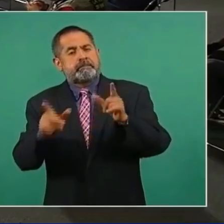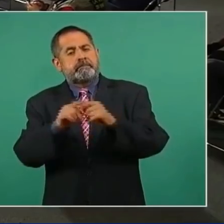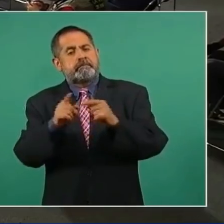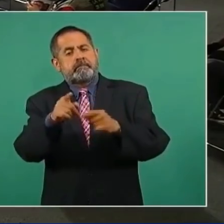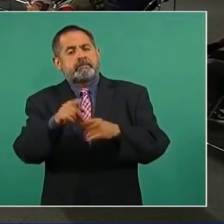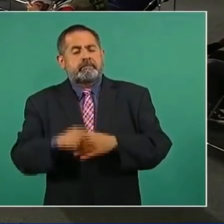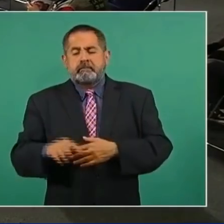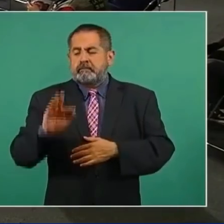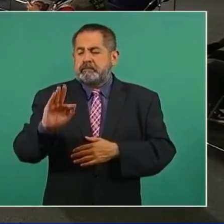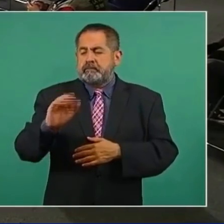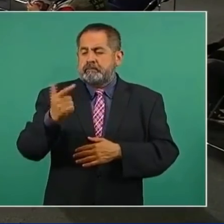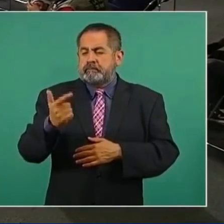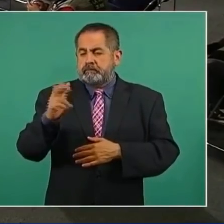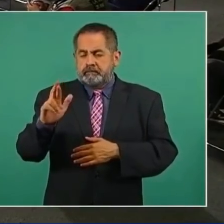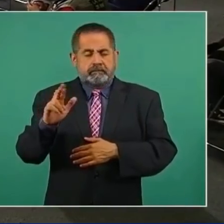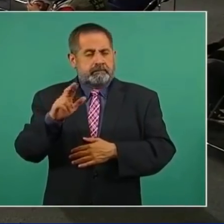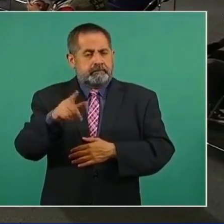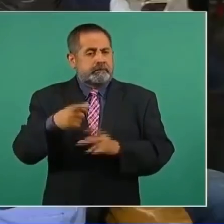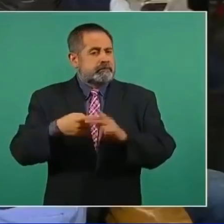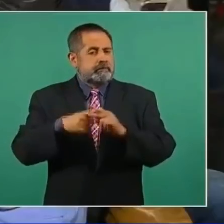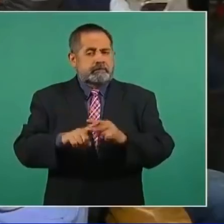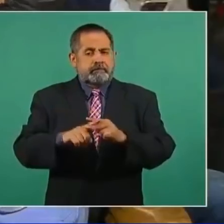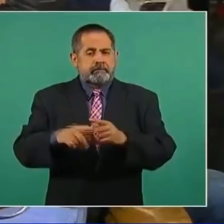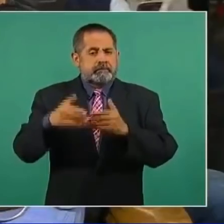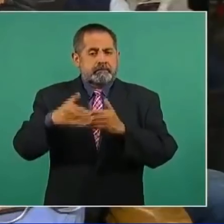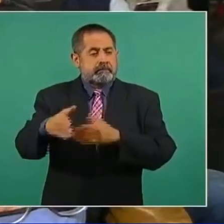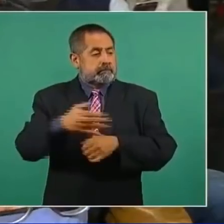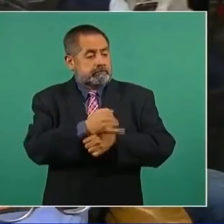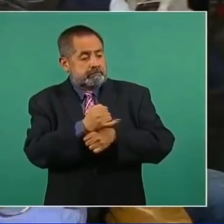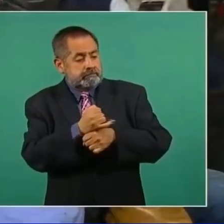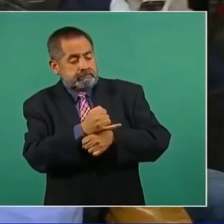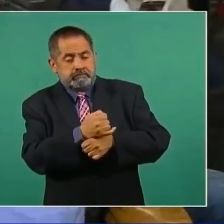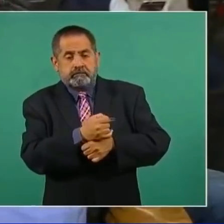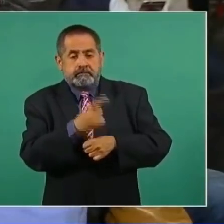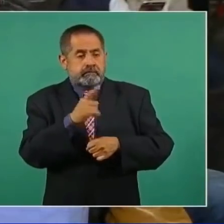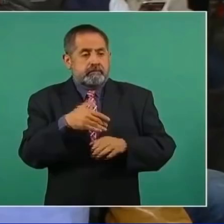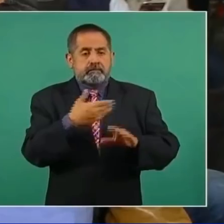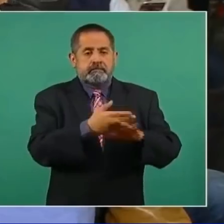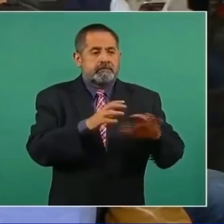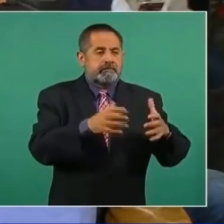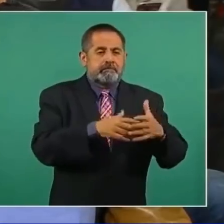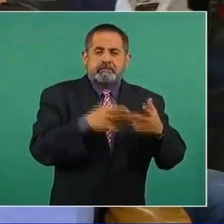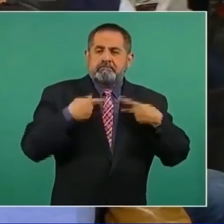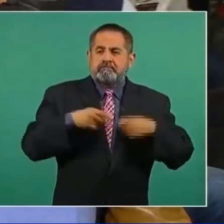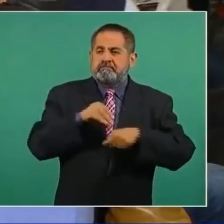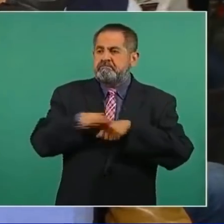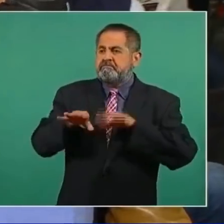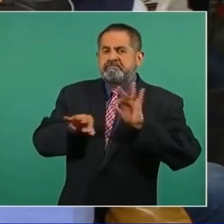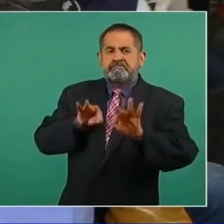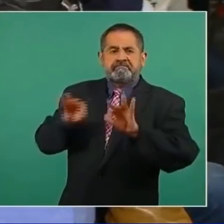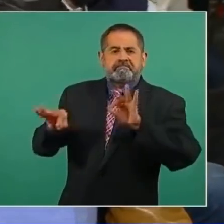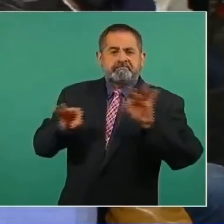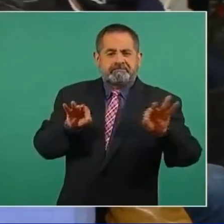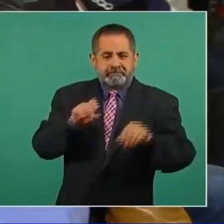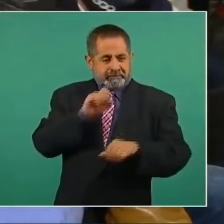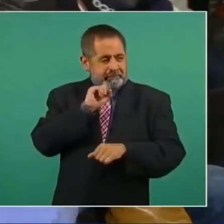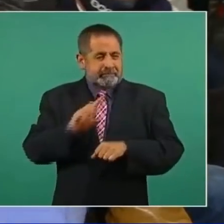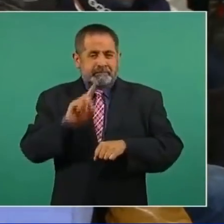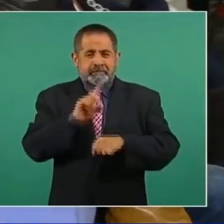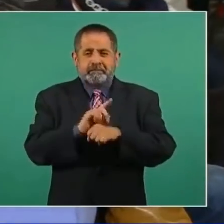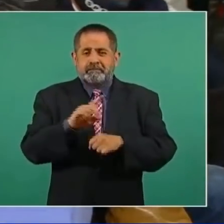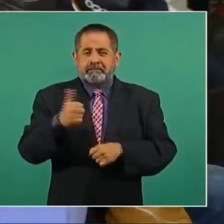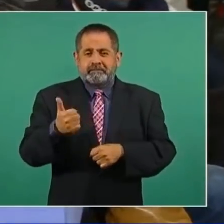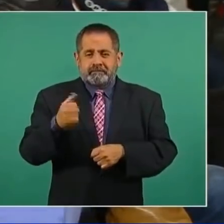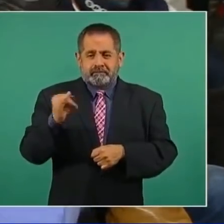de la Fiscalía General de la República, que inicia una investigación en contra de influencers que justo el día de la elección, el mismo 6 de